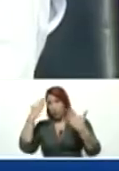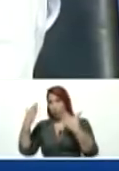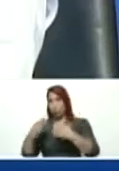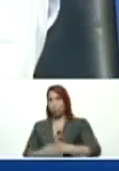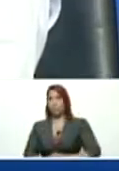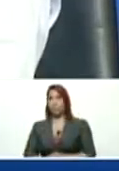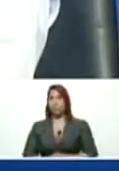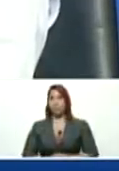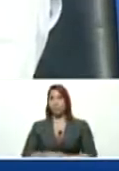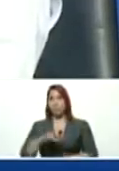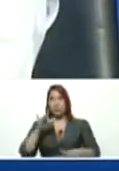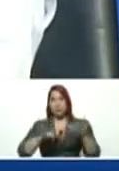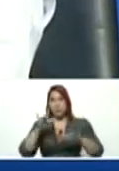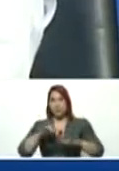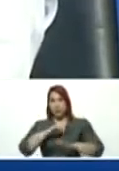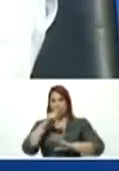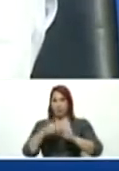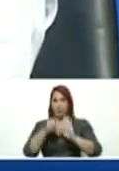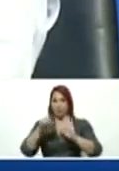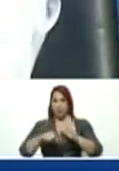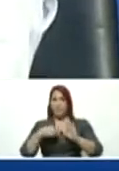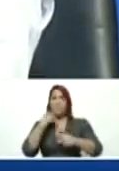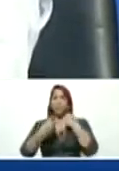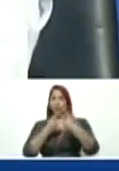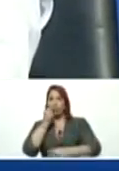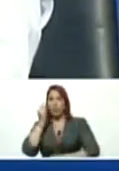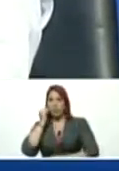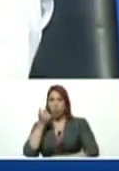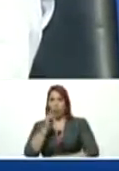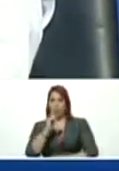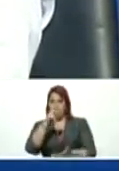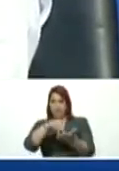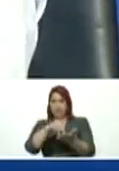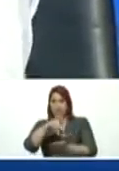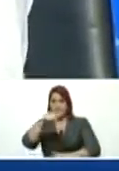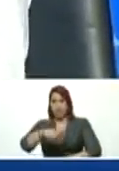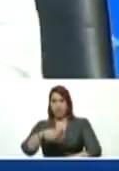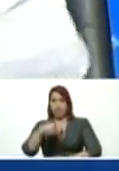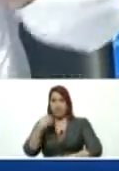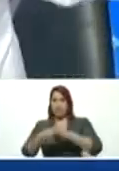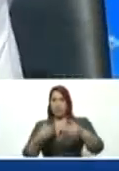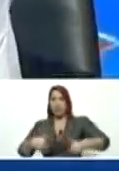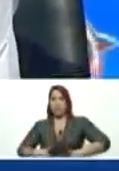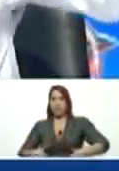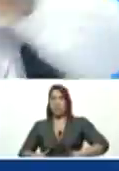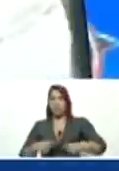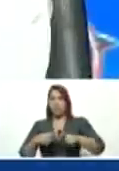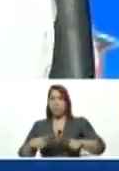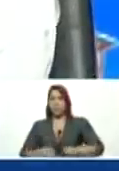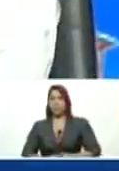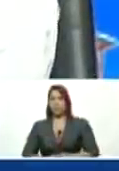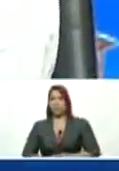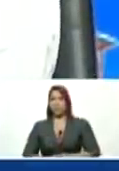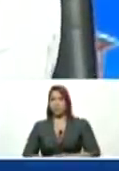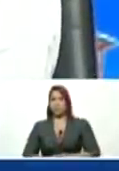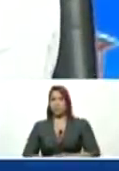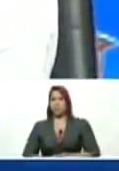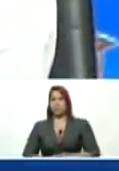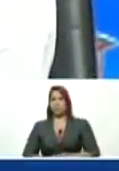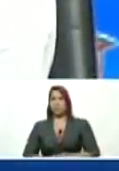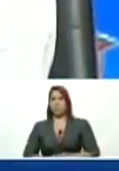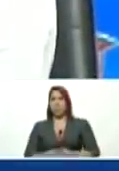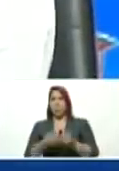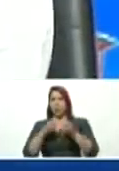a los secretarios generales a los a los dirigentes que están presentes acá y que hicieron el esfuerzo para que se lograra este lleno y